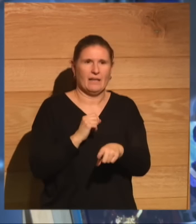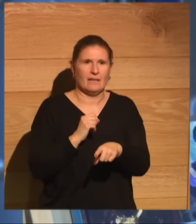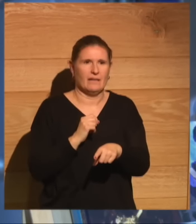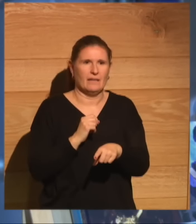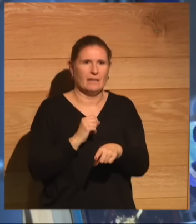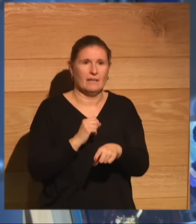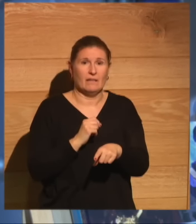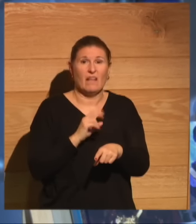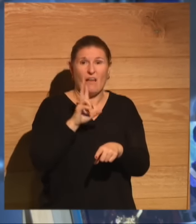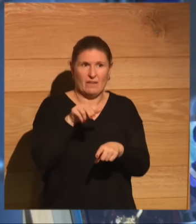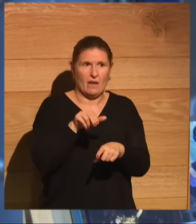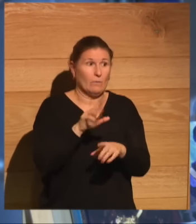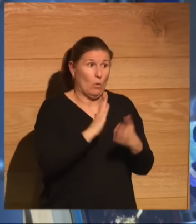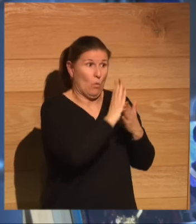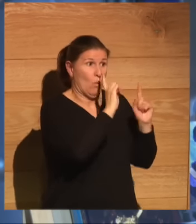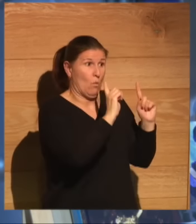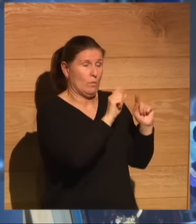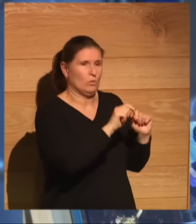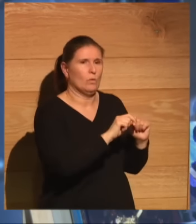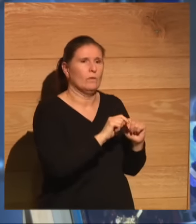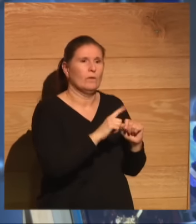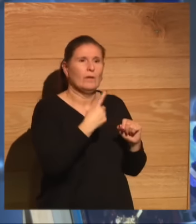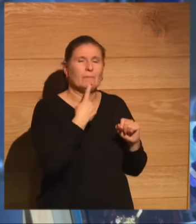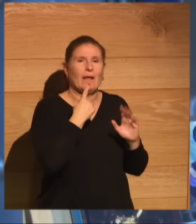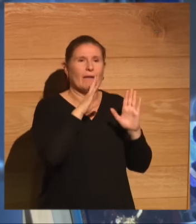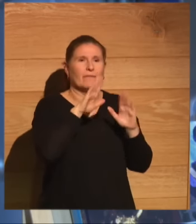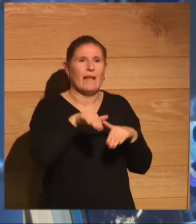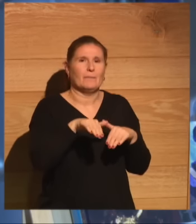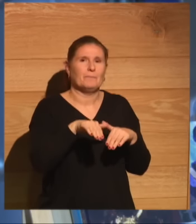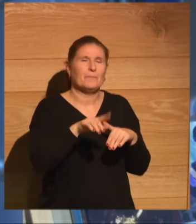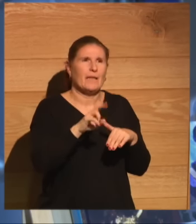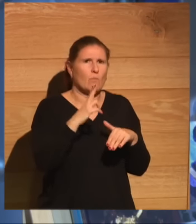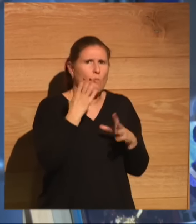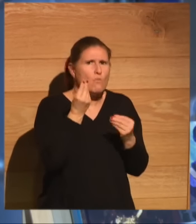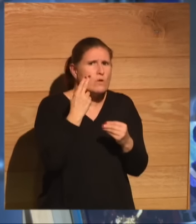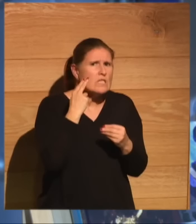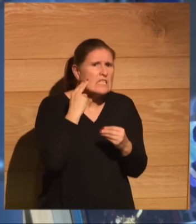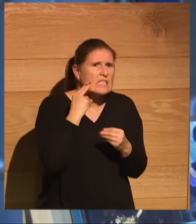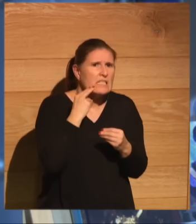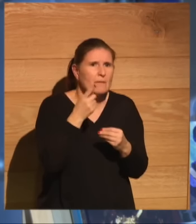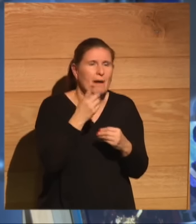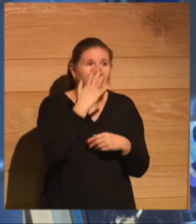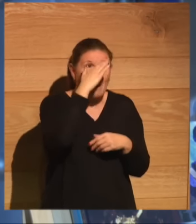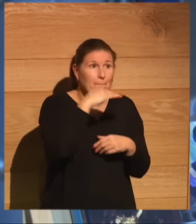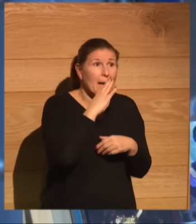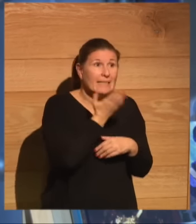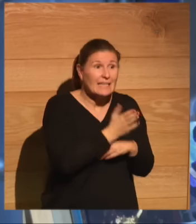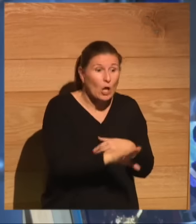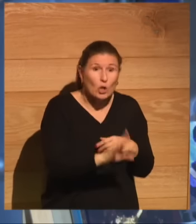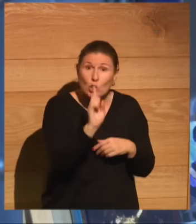de Tim Burton. Sí, todo el rato. Que es, resultaba demasiado terrorífico para los padres de los